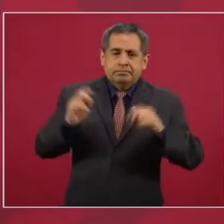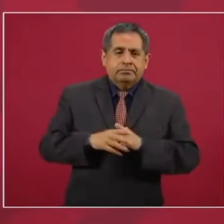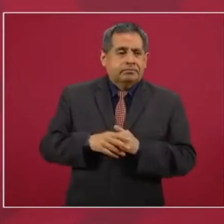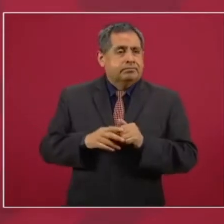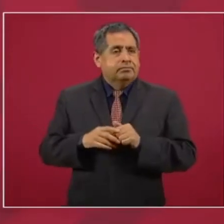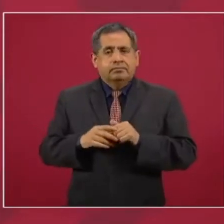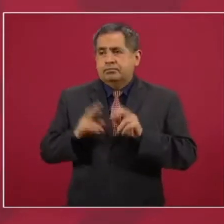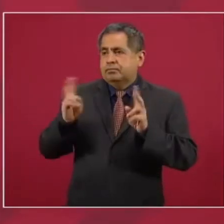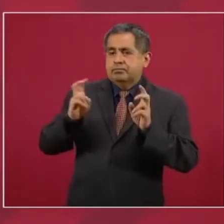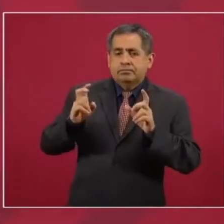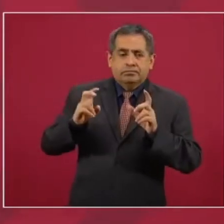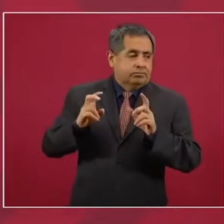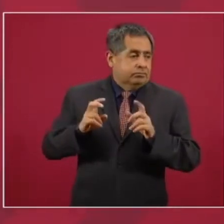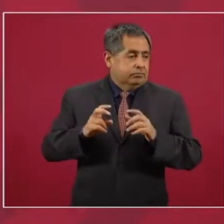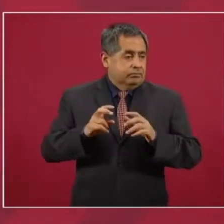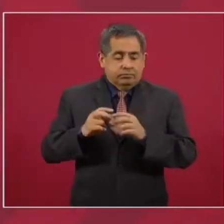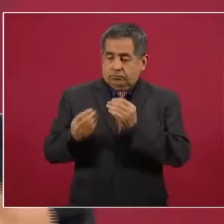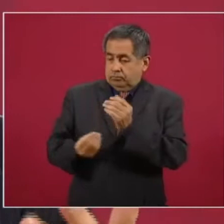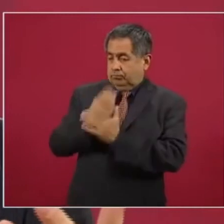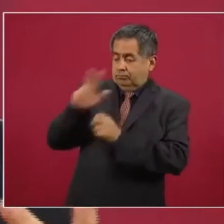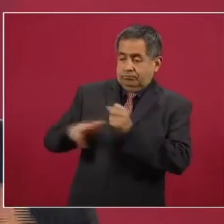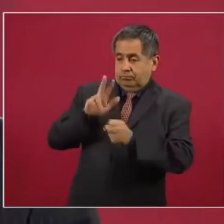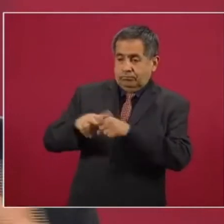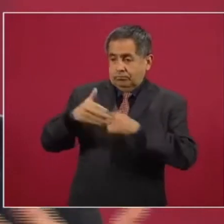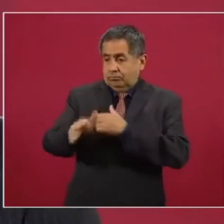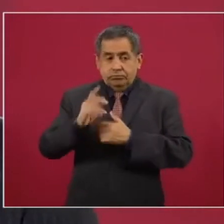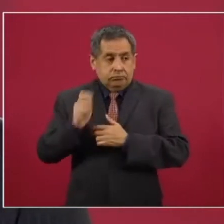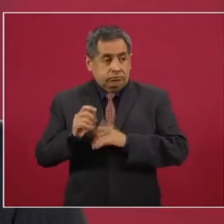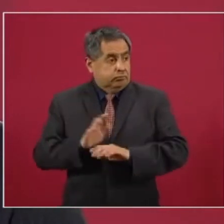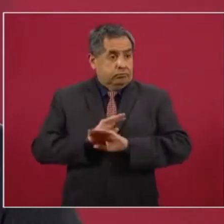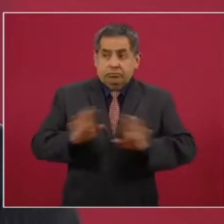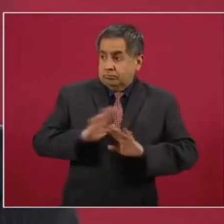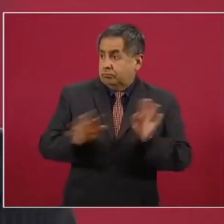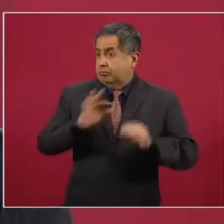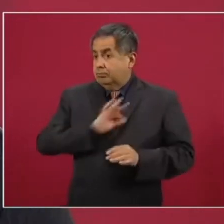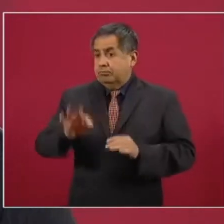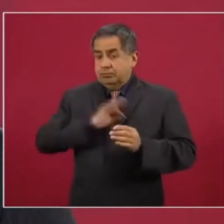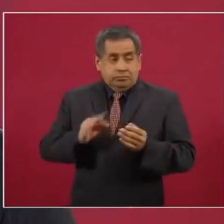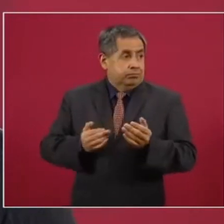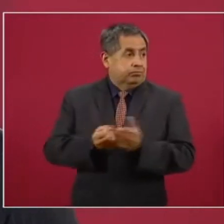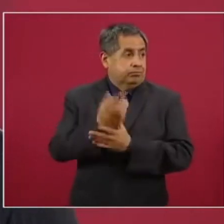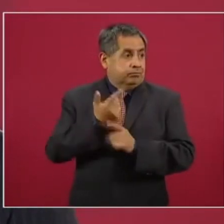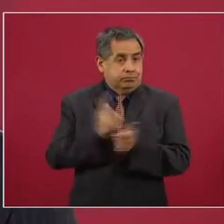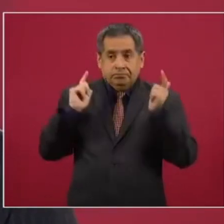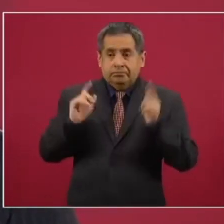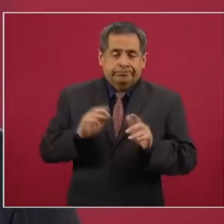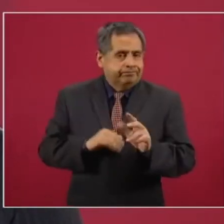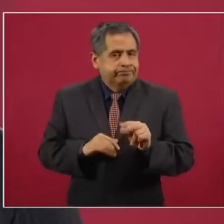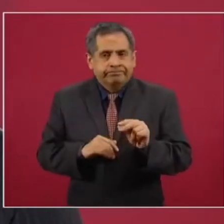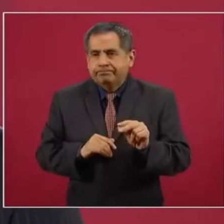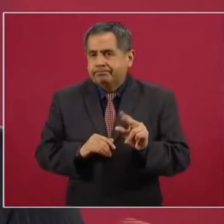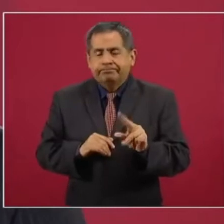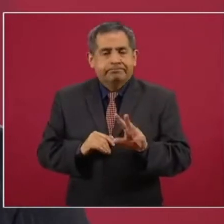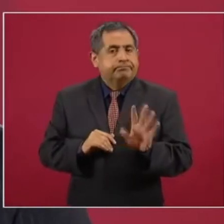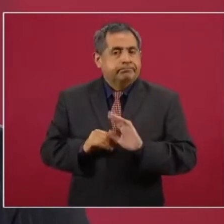término de la Jornada Nacional de Sana Distancia como si eso significara el haber suspendido las actividades de control